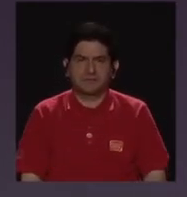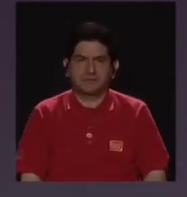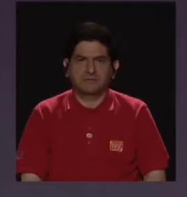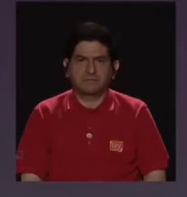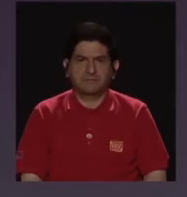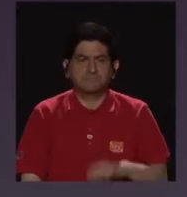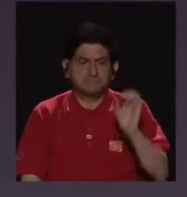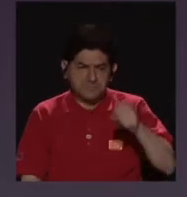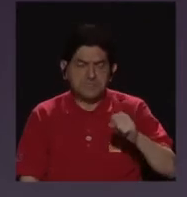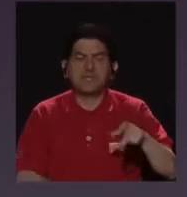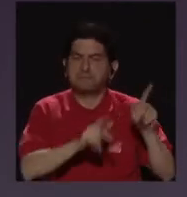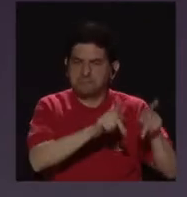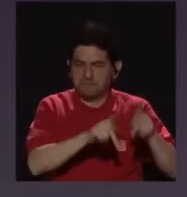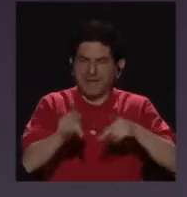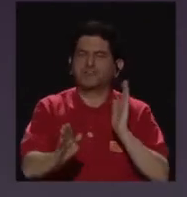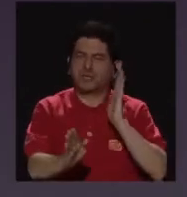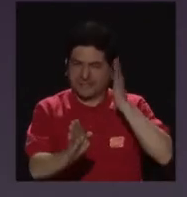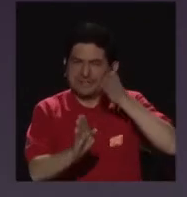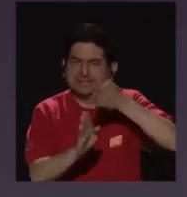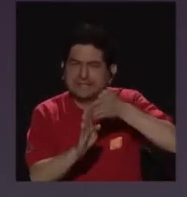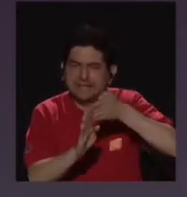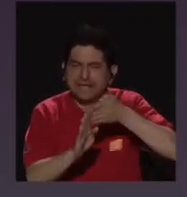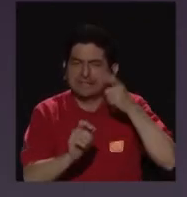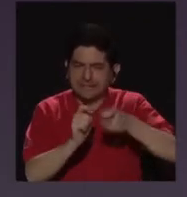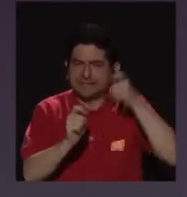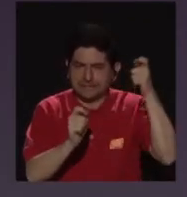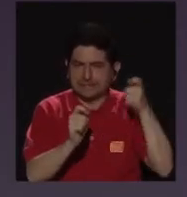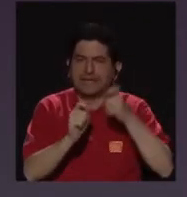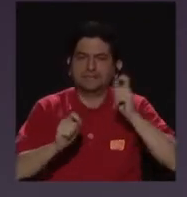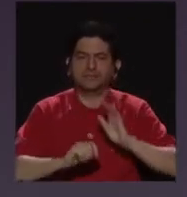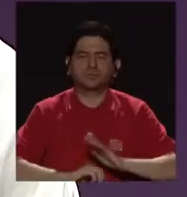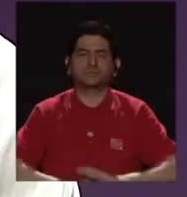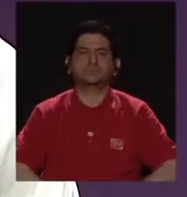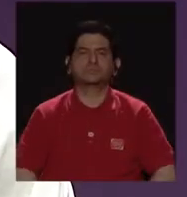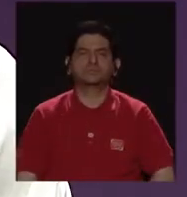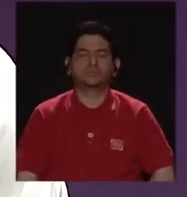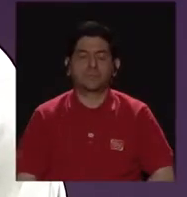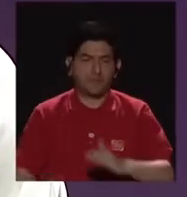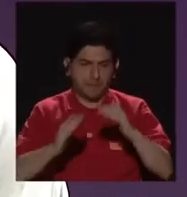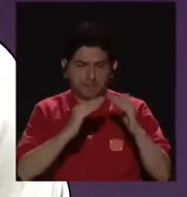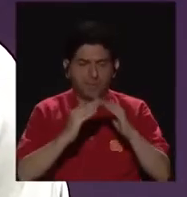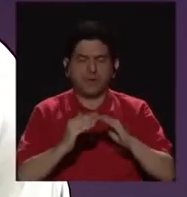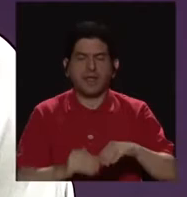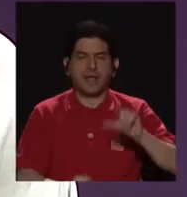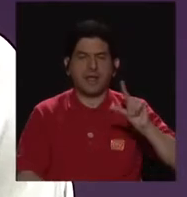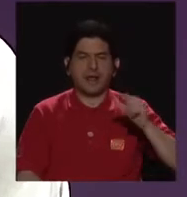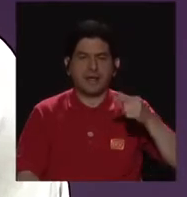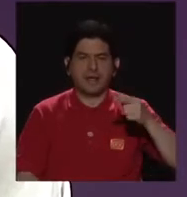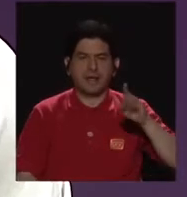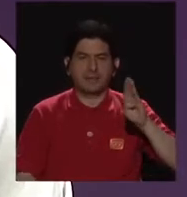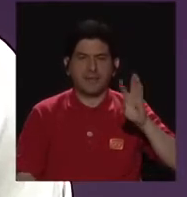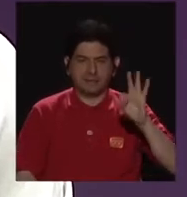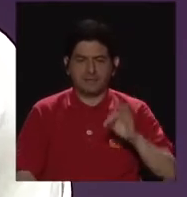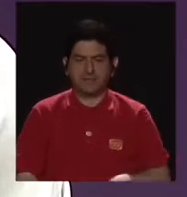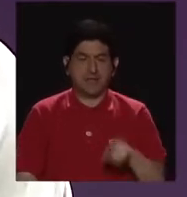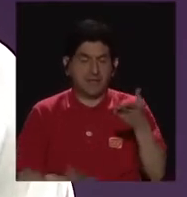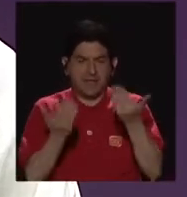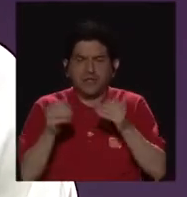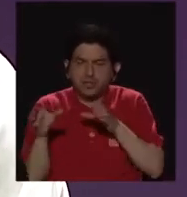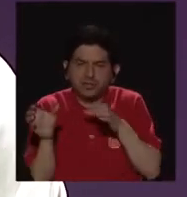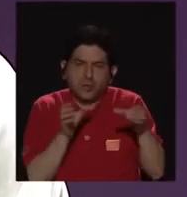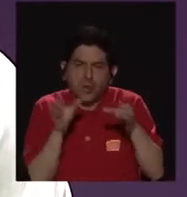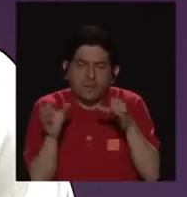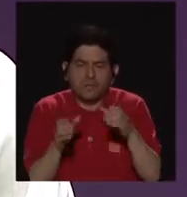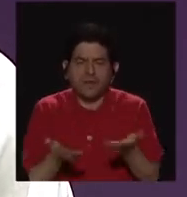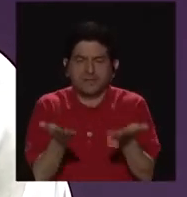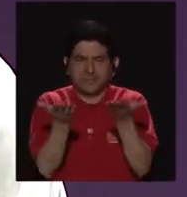si algunas personas más propiamente de la población lgp que han querido comercializar